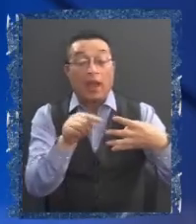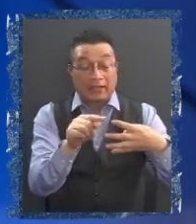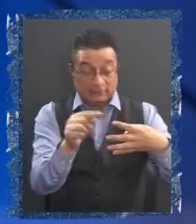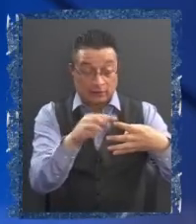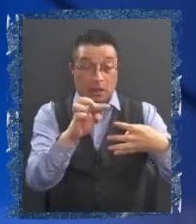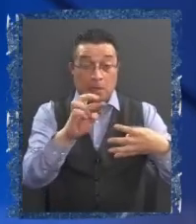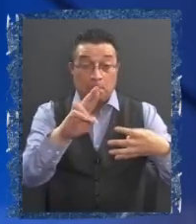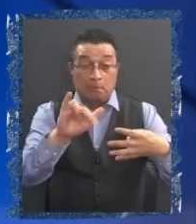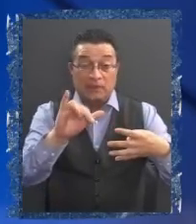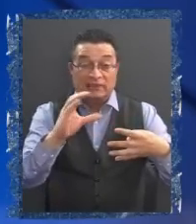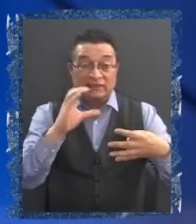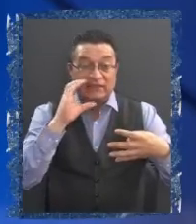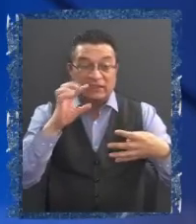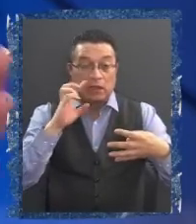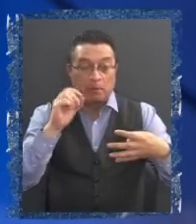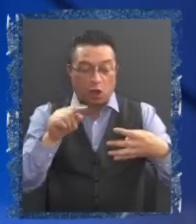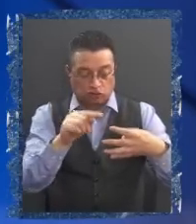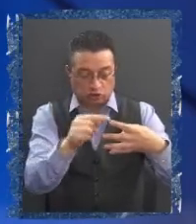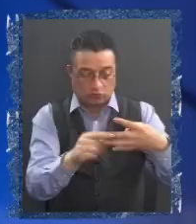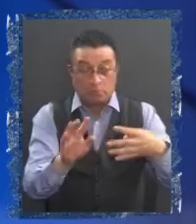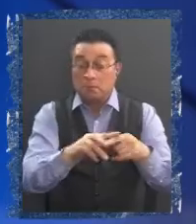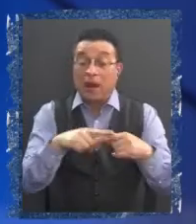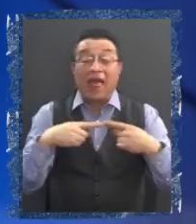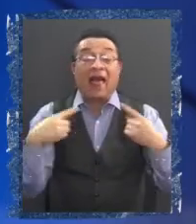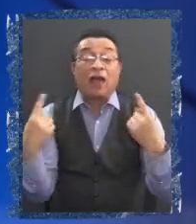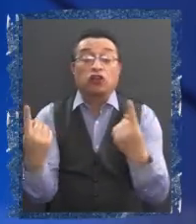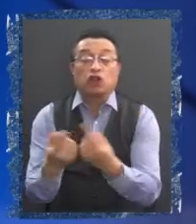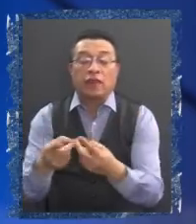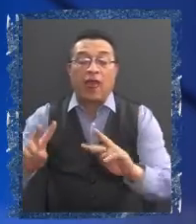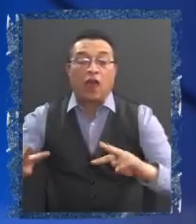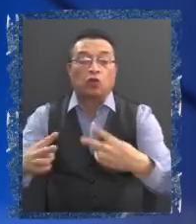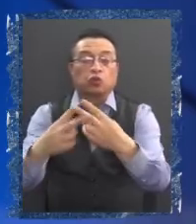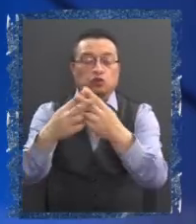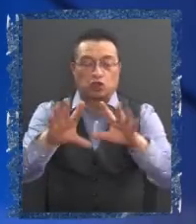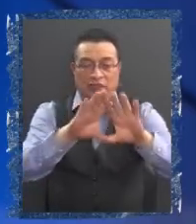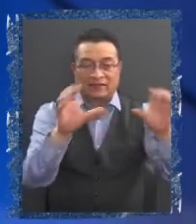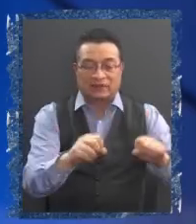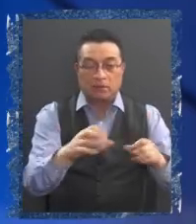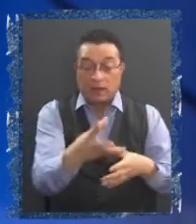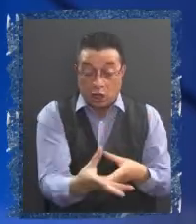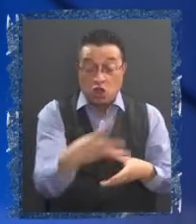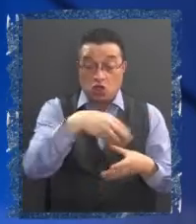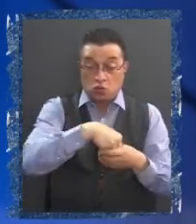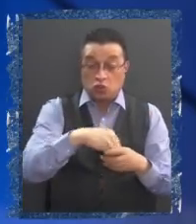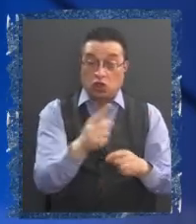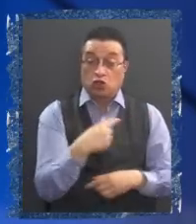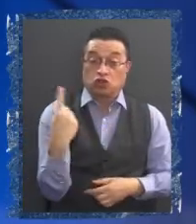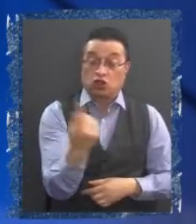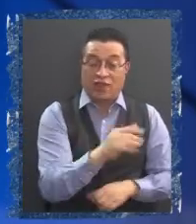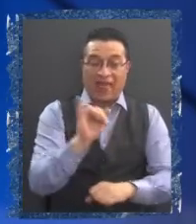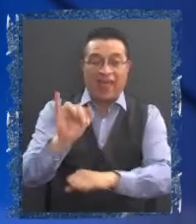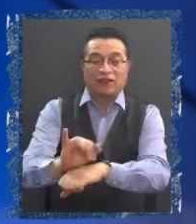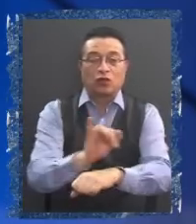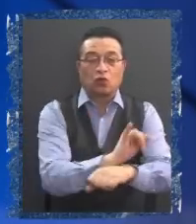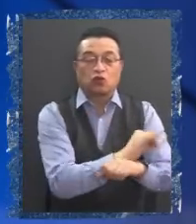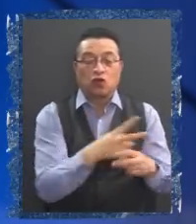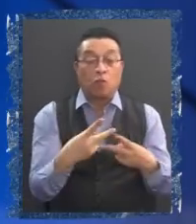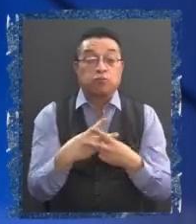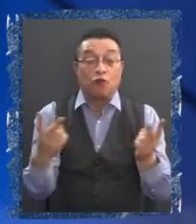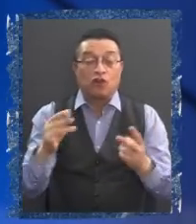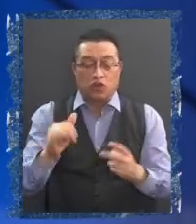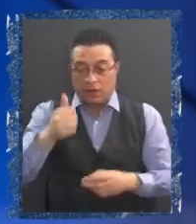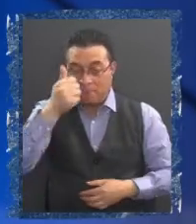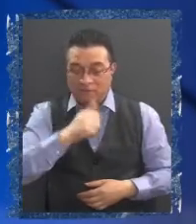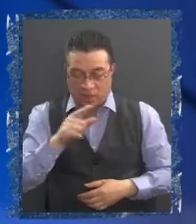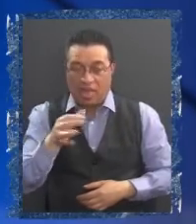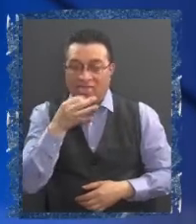principios tienen que invadir a toda la construcción del sistema, que incluye a todas las instituciones públicas y privadas, como lo dice el texto.